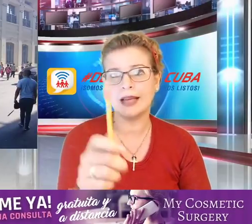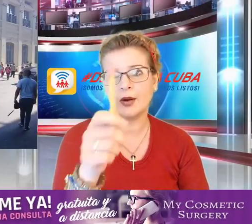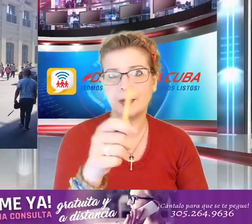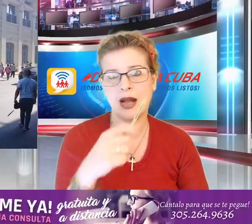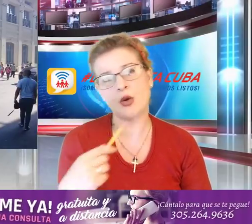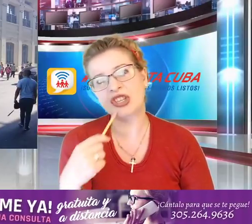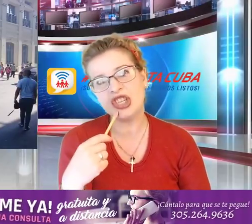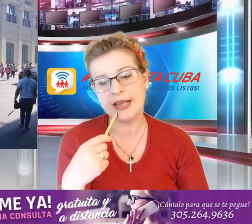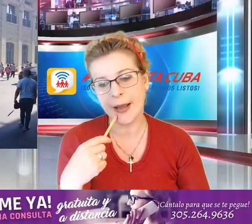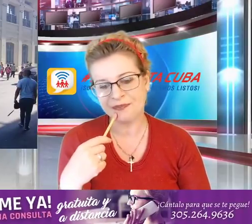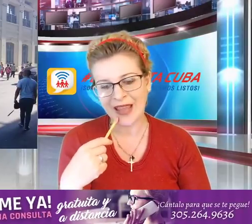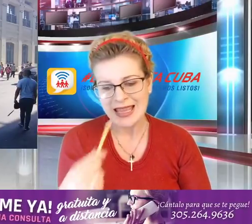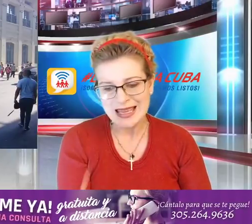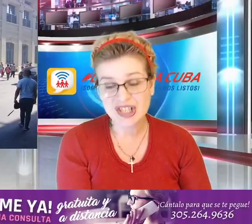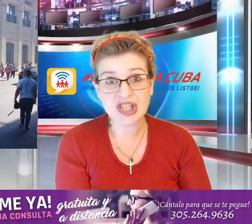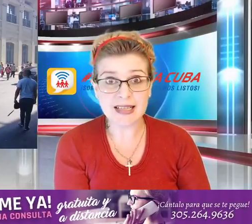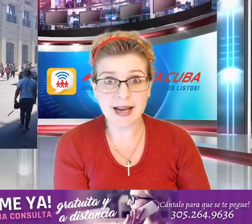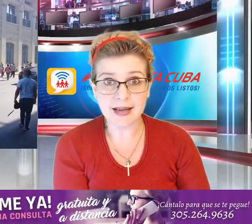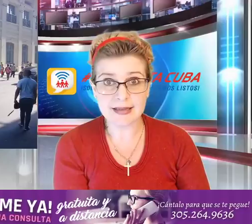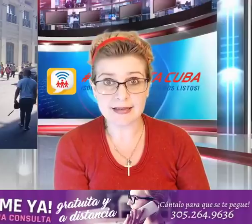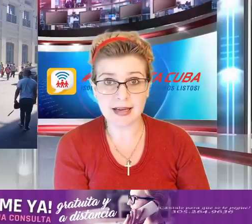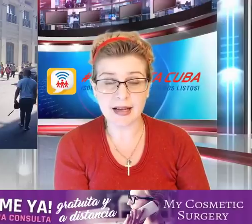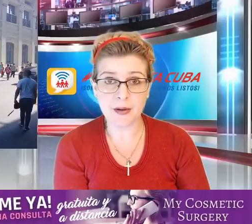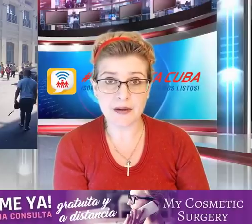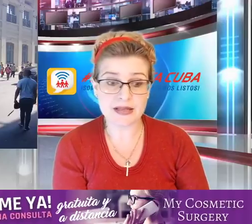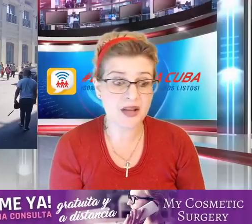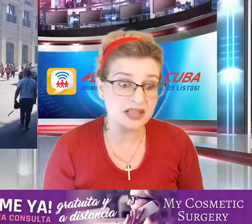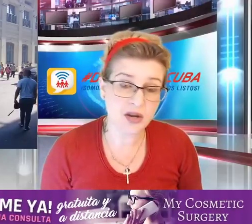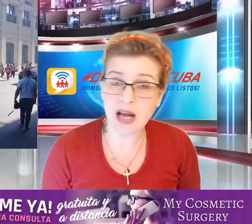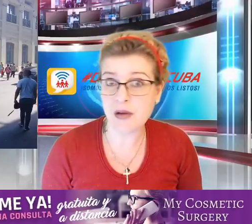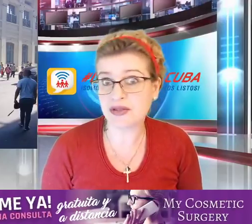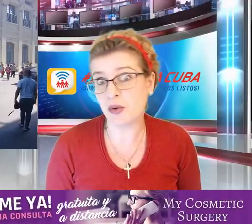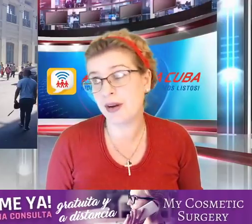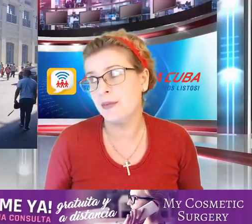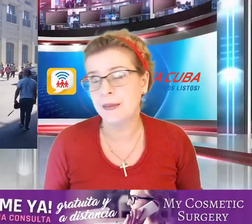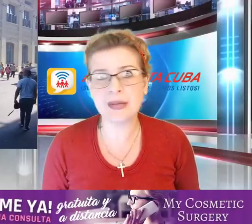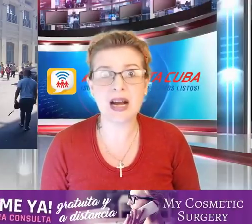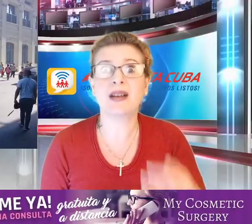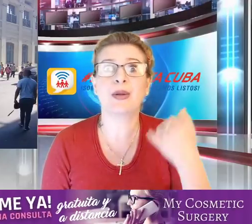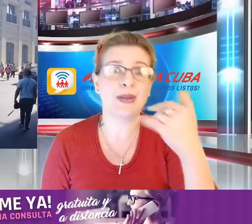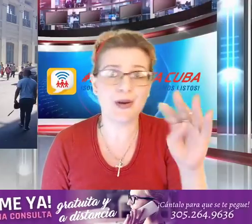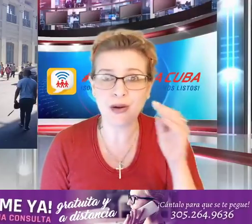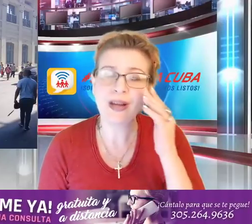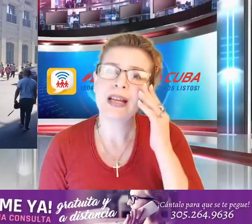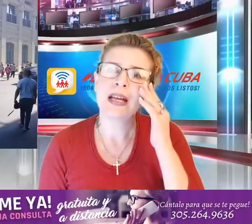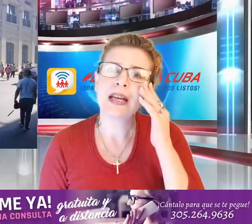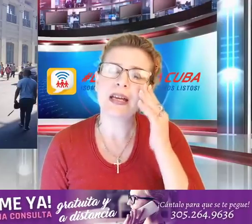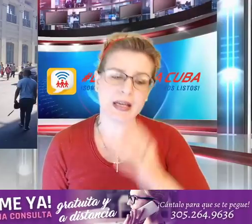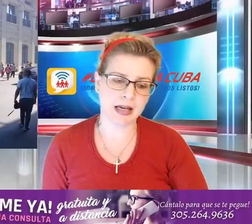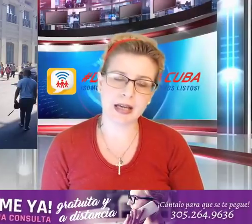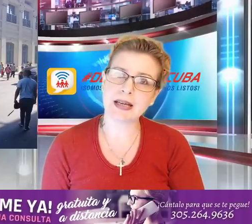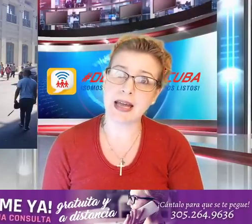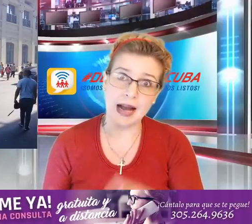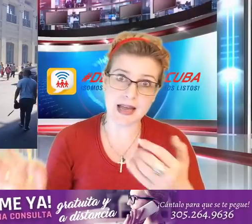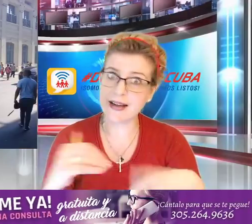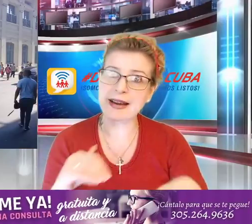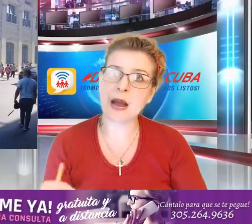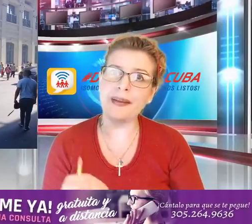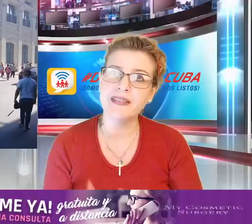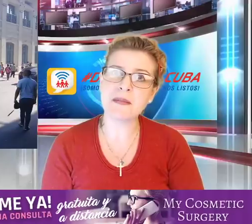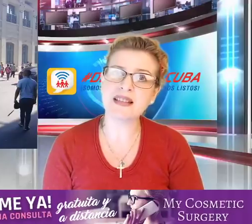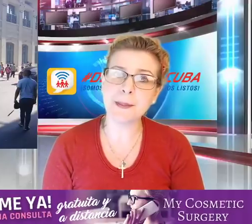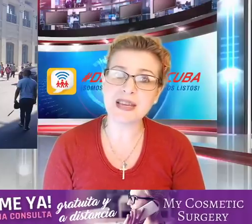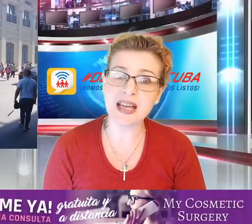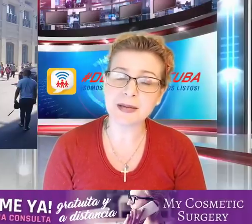se prestaron para lo de China y China les tiene que haber avisado. Y si no les avisó, bueno, pues mira, los dejó que cayeran